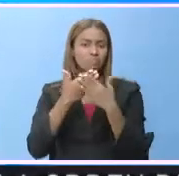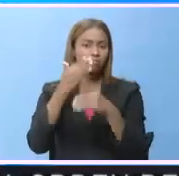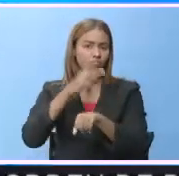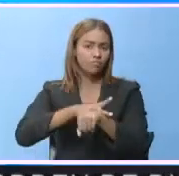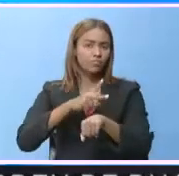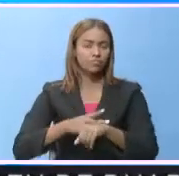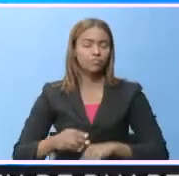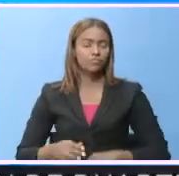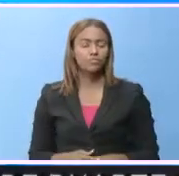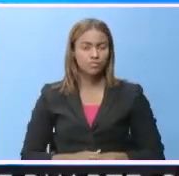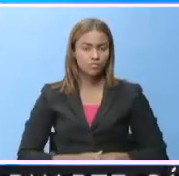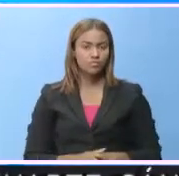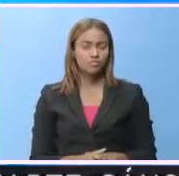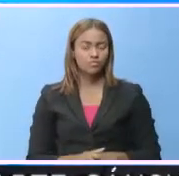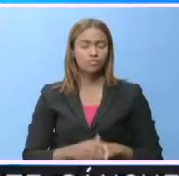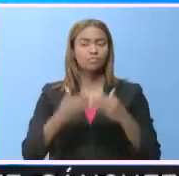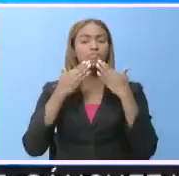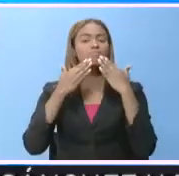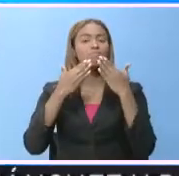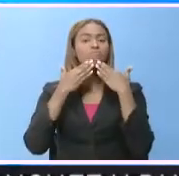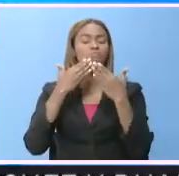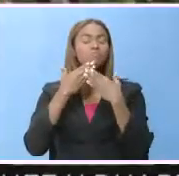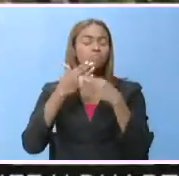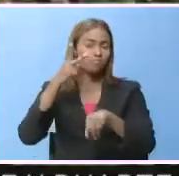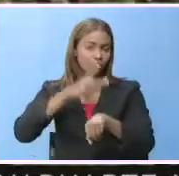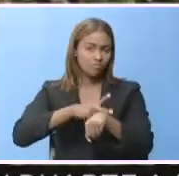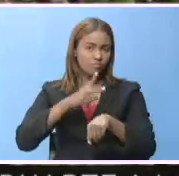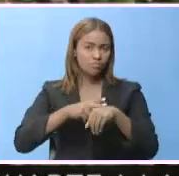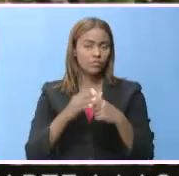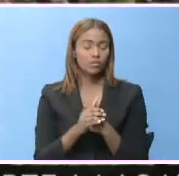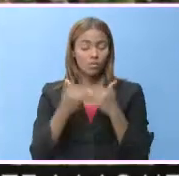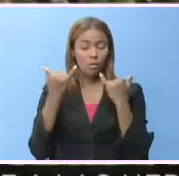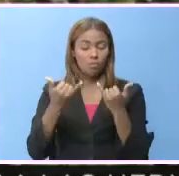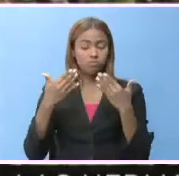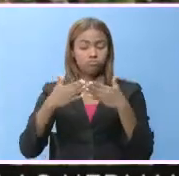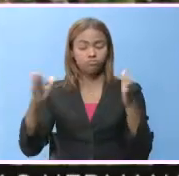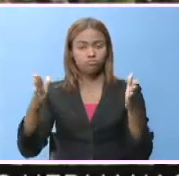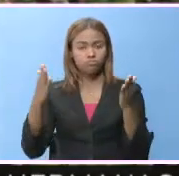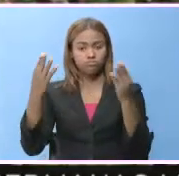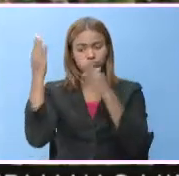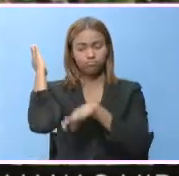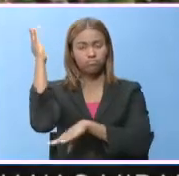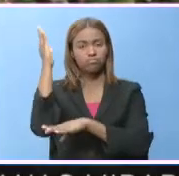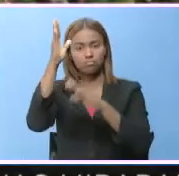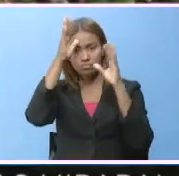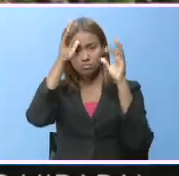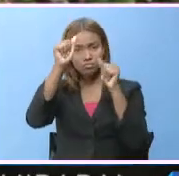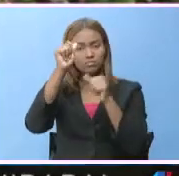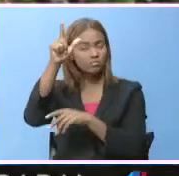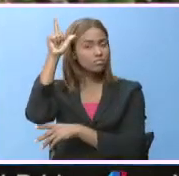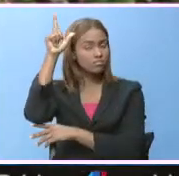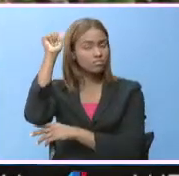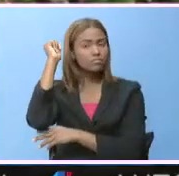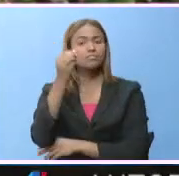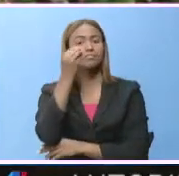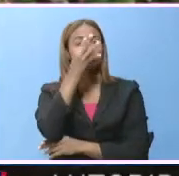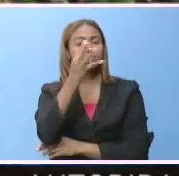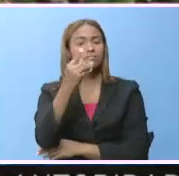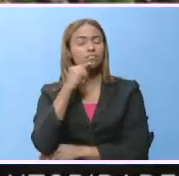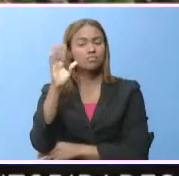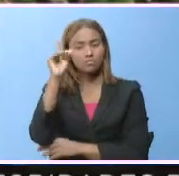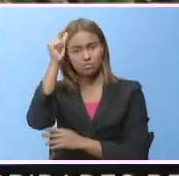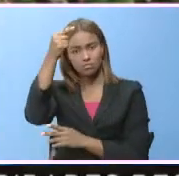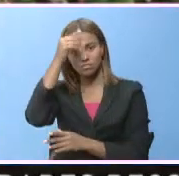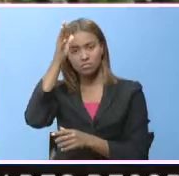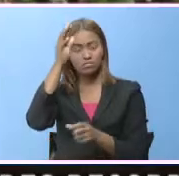tardes. Gracias y buenas tardes. Así es, al encabezar el acto, el presidente Luis Abinader aseguró que su